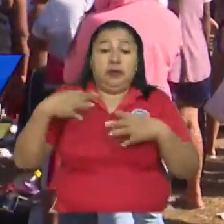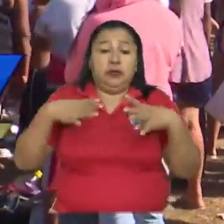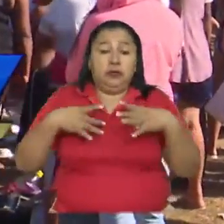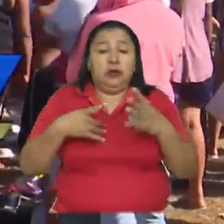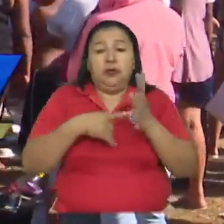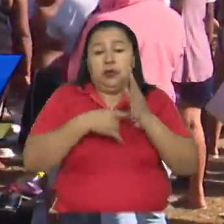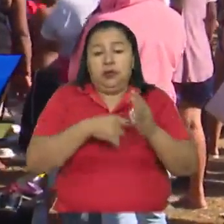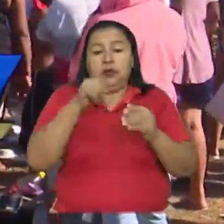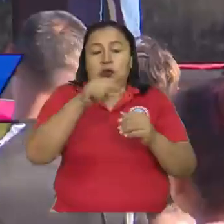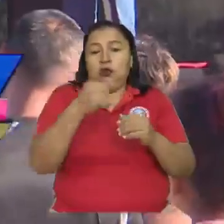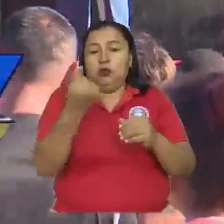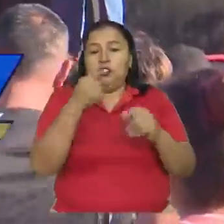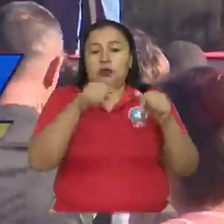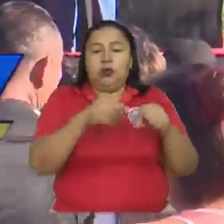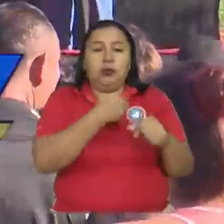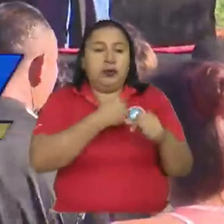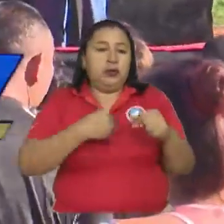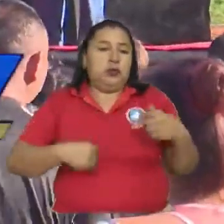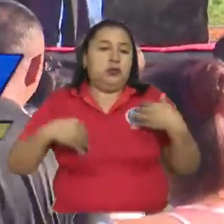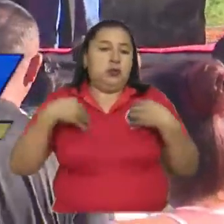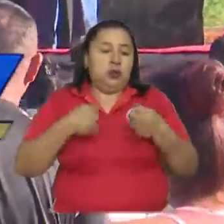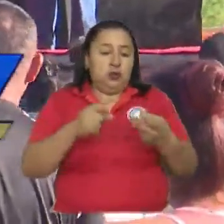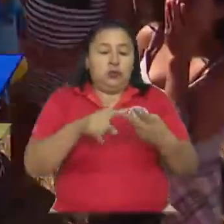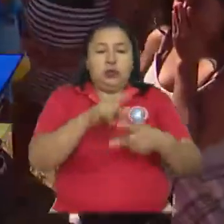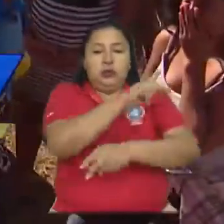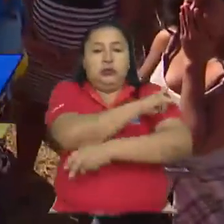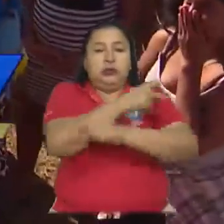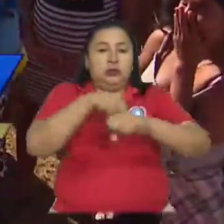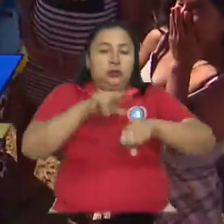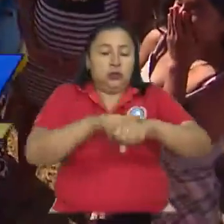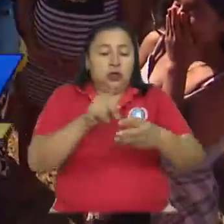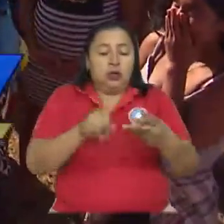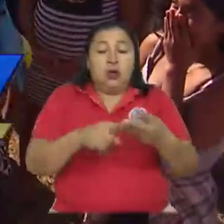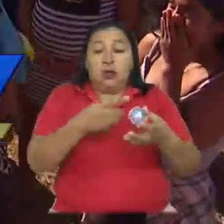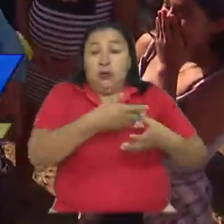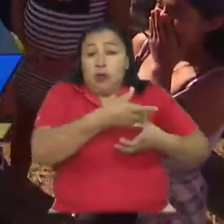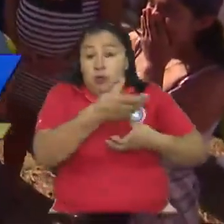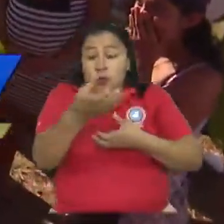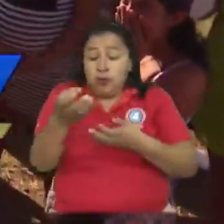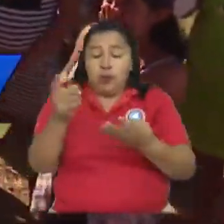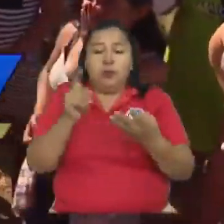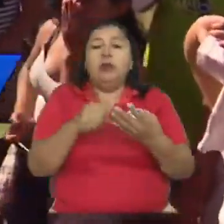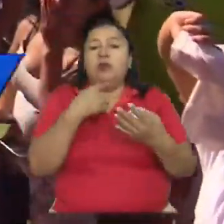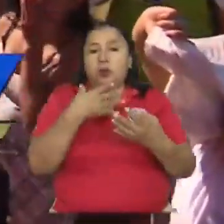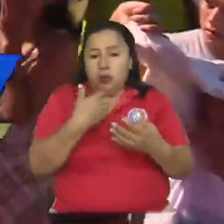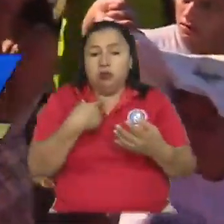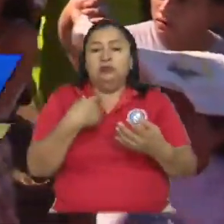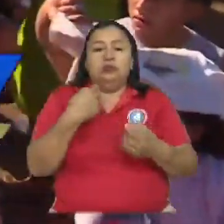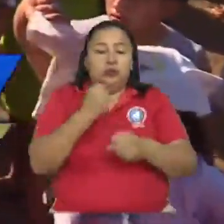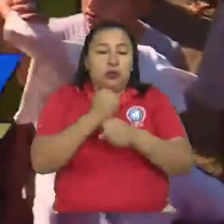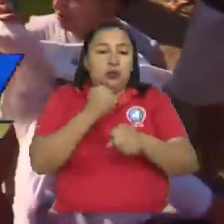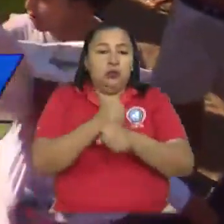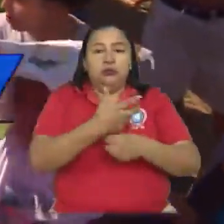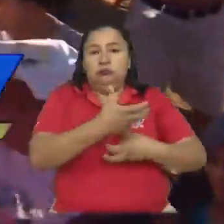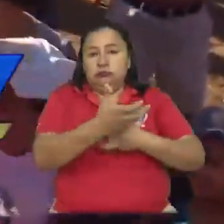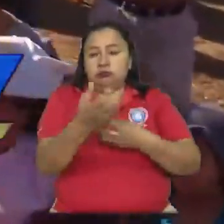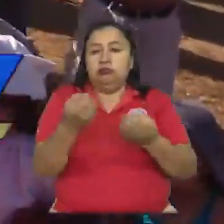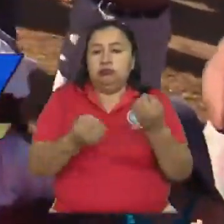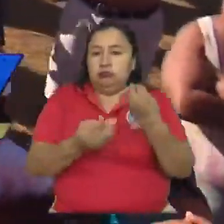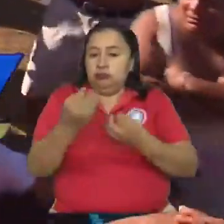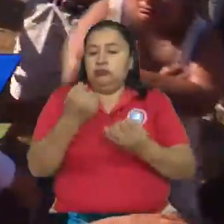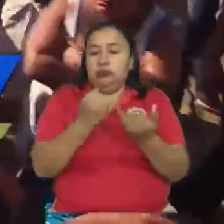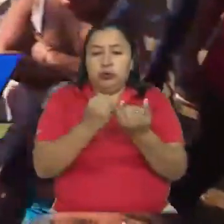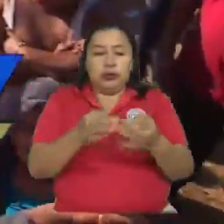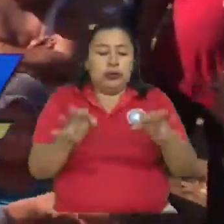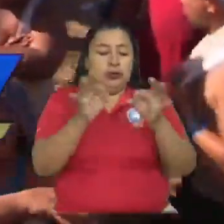no solo con el MINSA, la Policía Nacional, los bomberos, por ejemplo, juegan un rol muy importante.